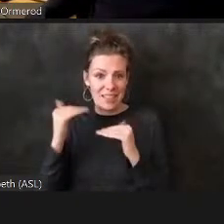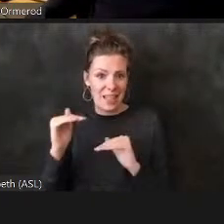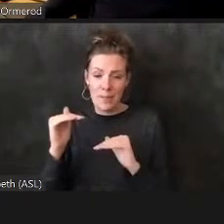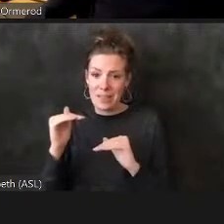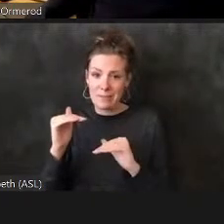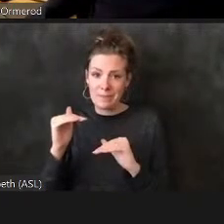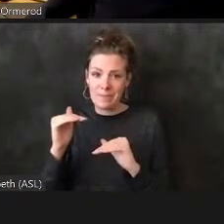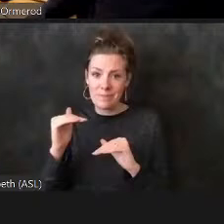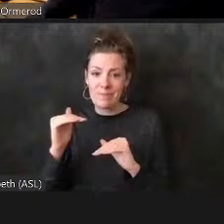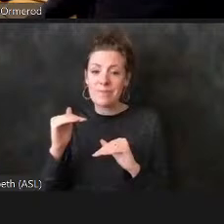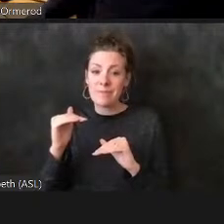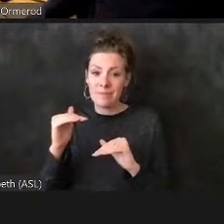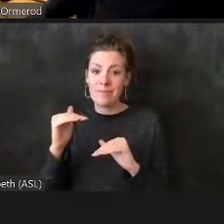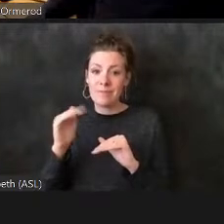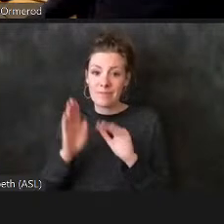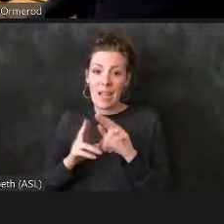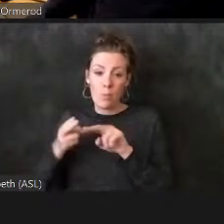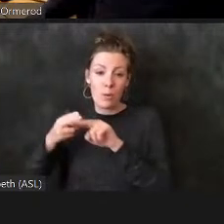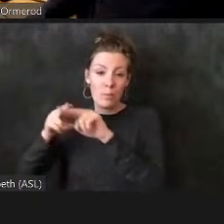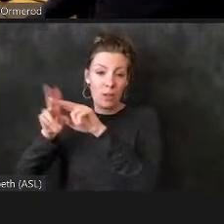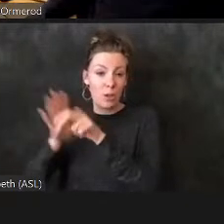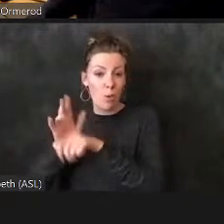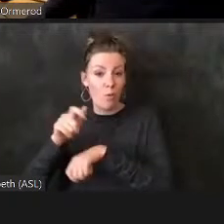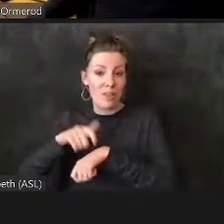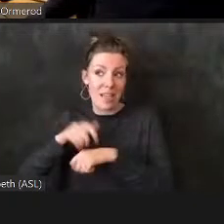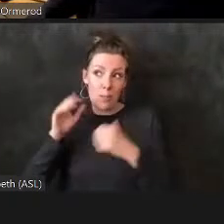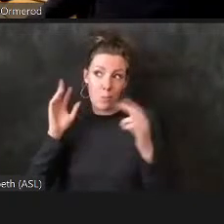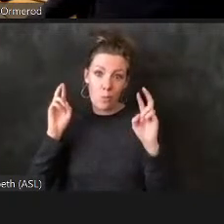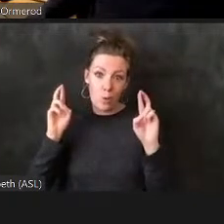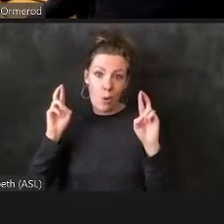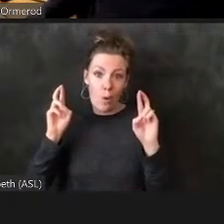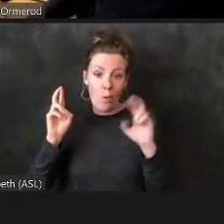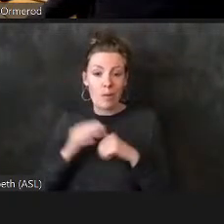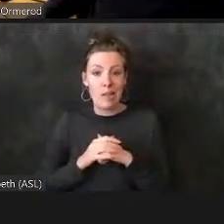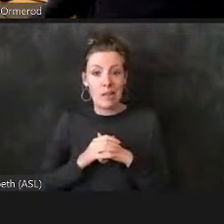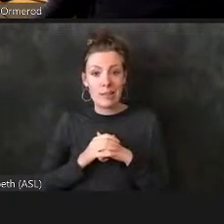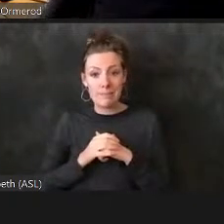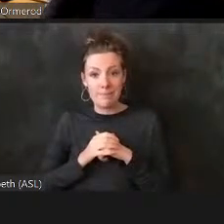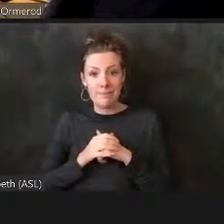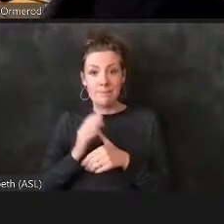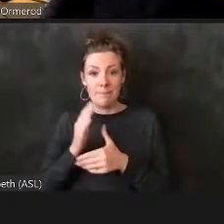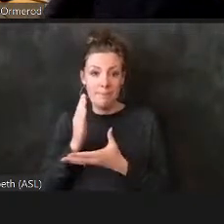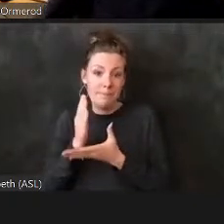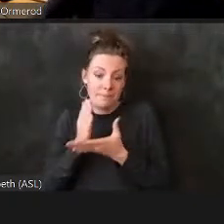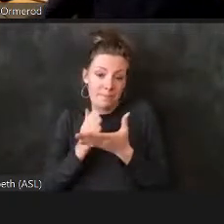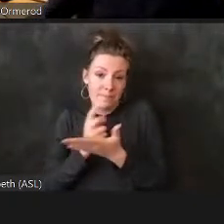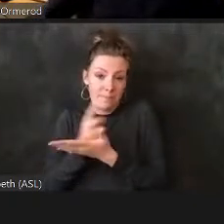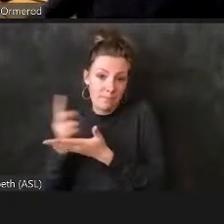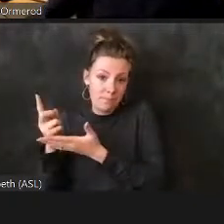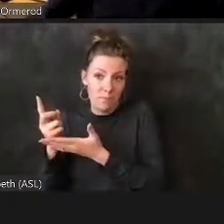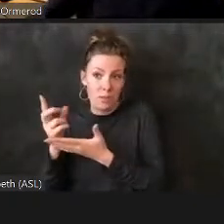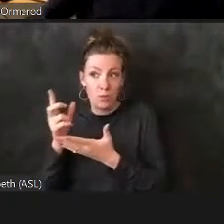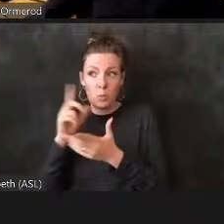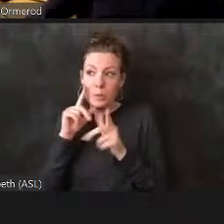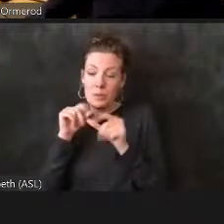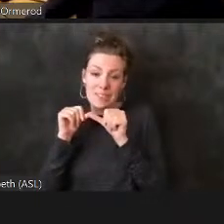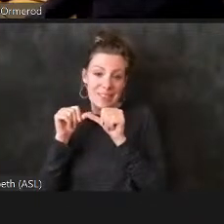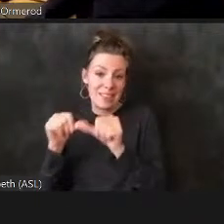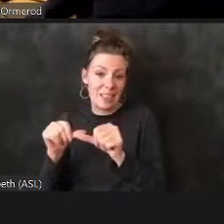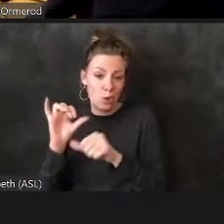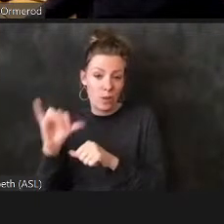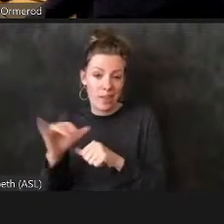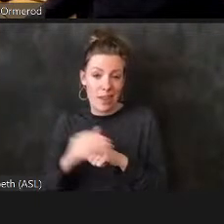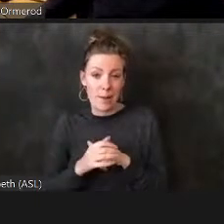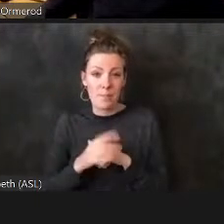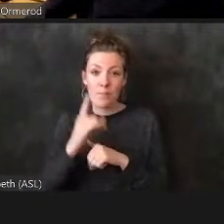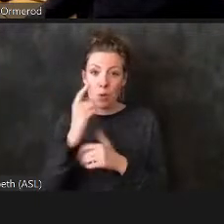Y la demanda ahorita está limitada. Sobre tiempo, esperemos que en algunas semanas vamos a continuar